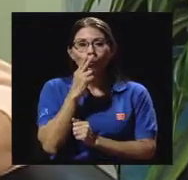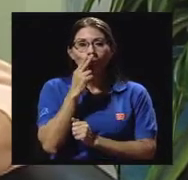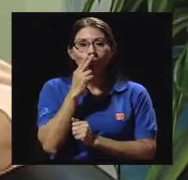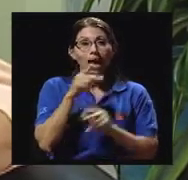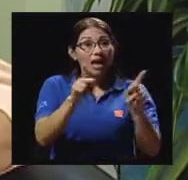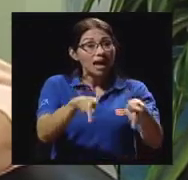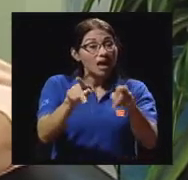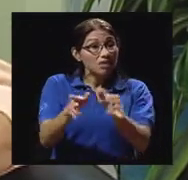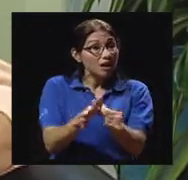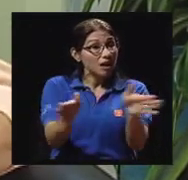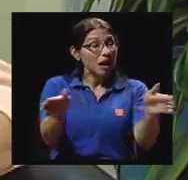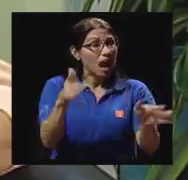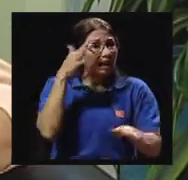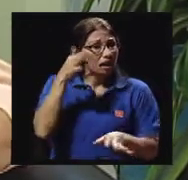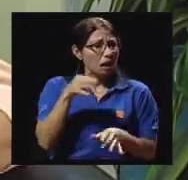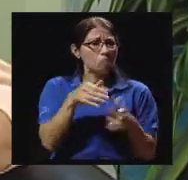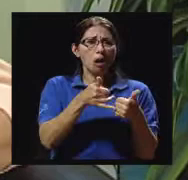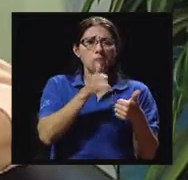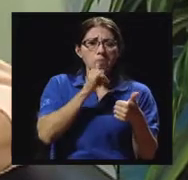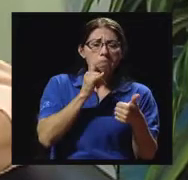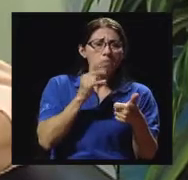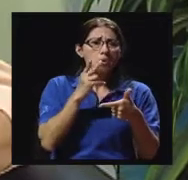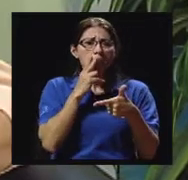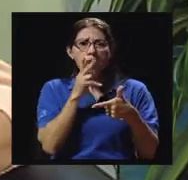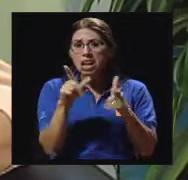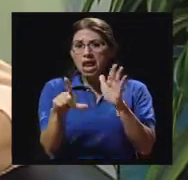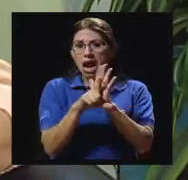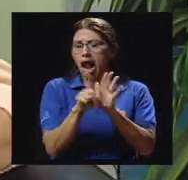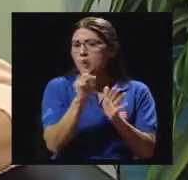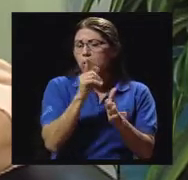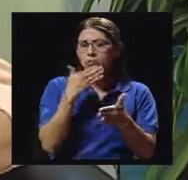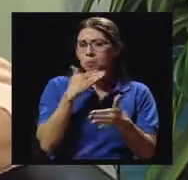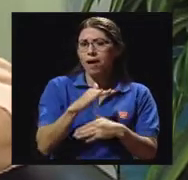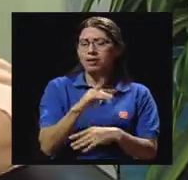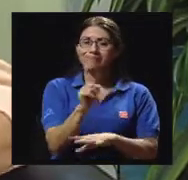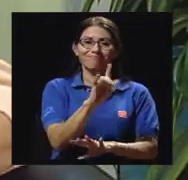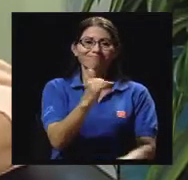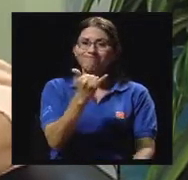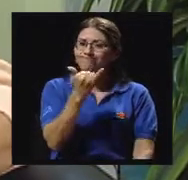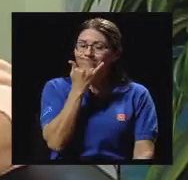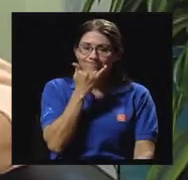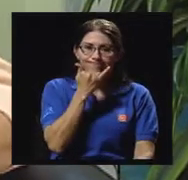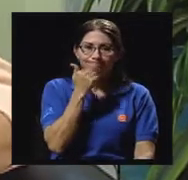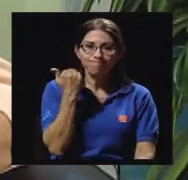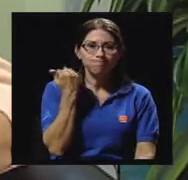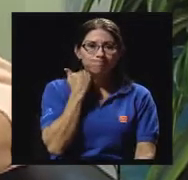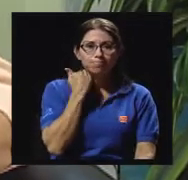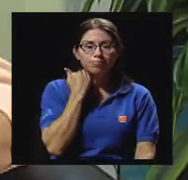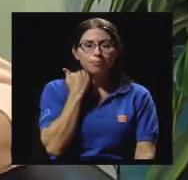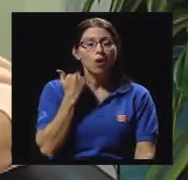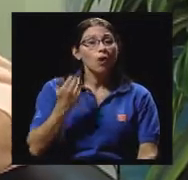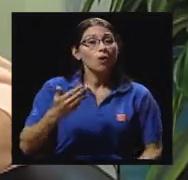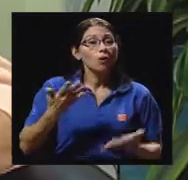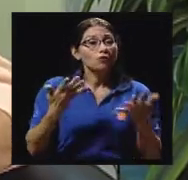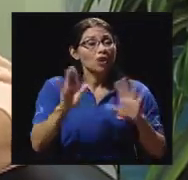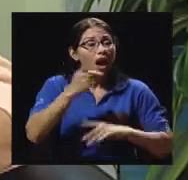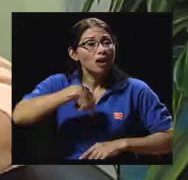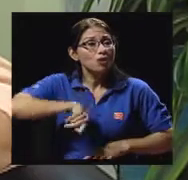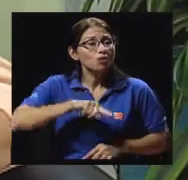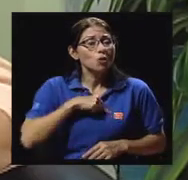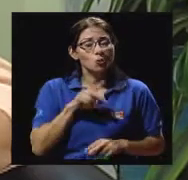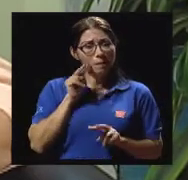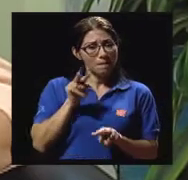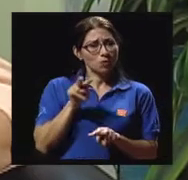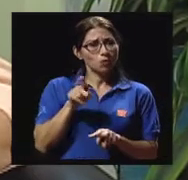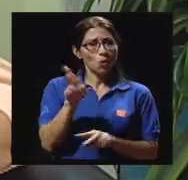legales no son tan dañinas. Ese es un error garrafal, ese es un error muy grande. Cuando nosotros ya tenemos